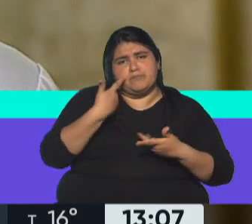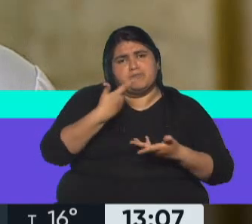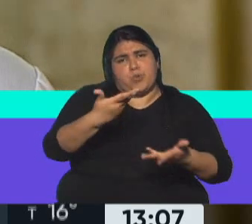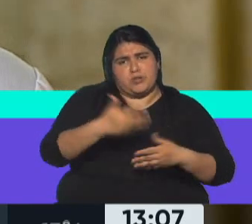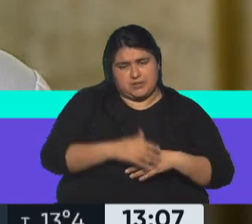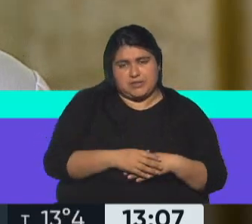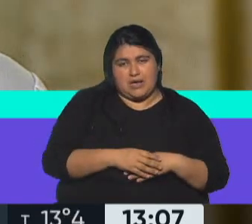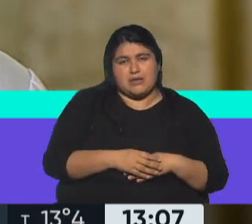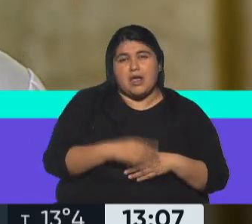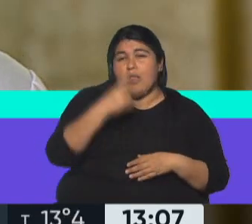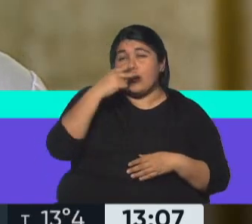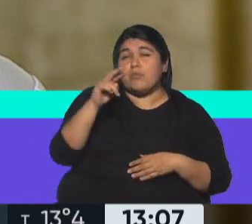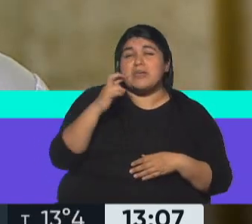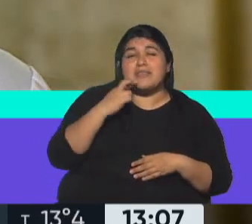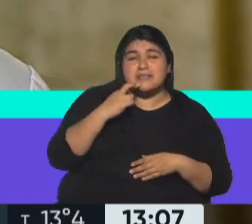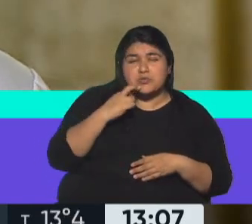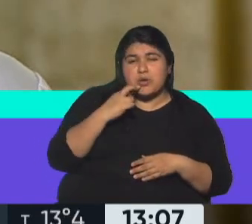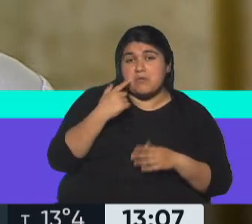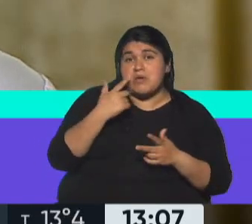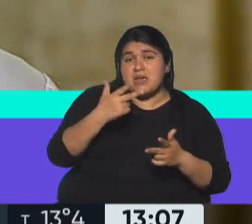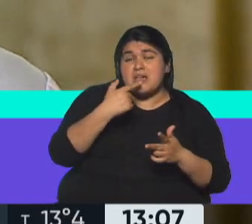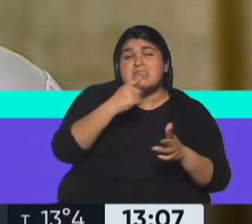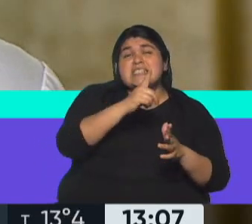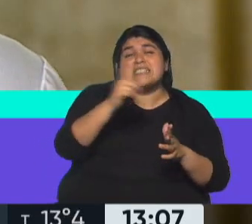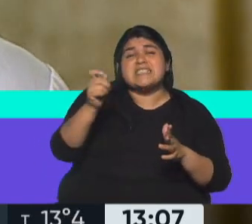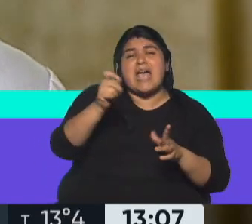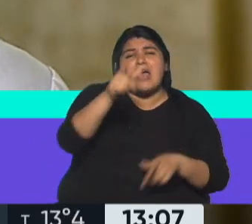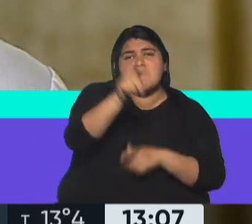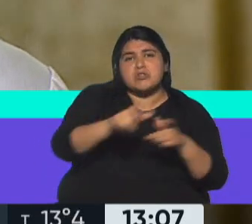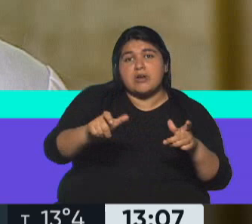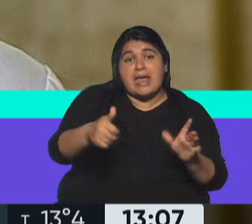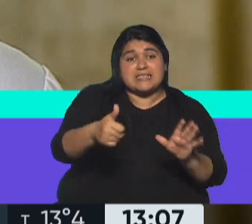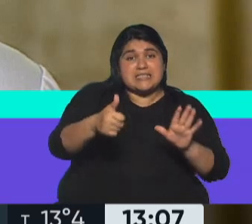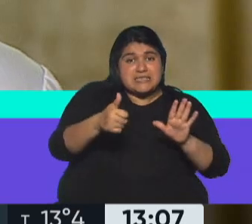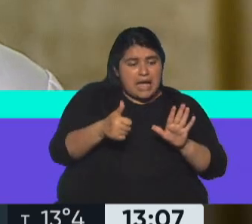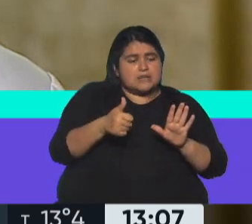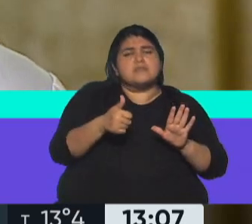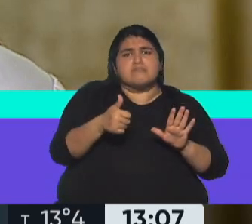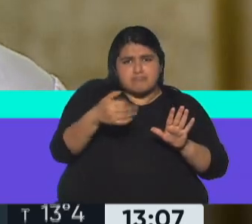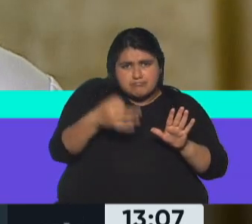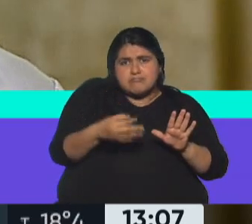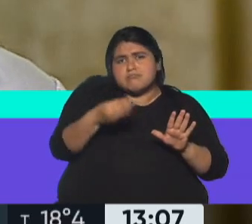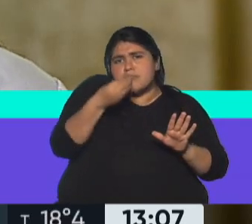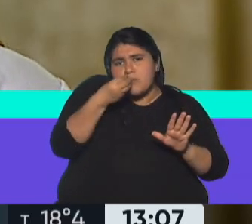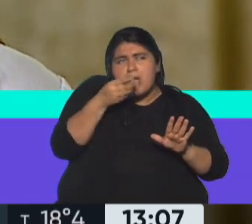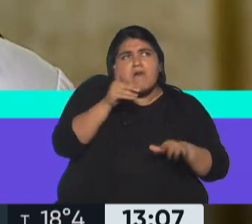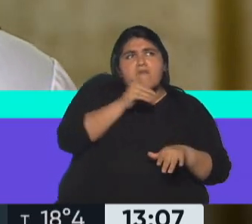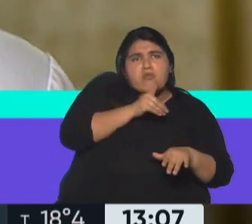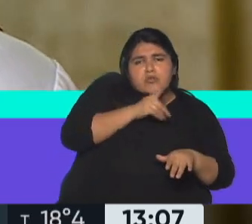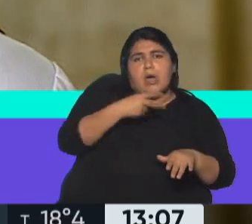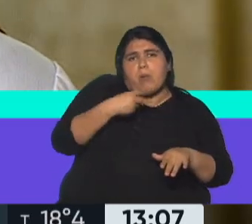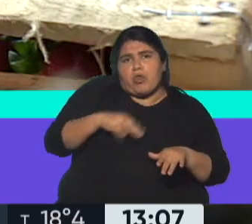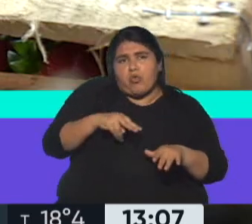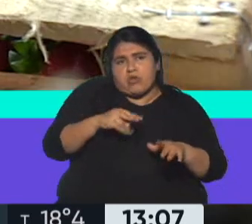que se publicó en 2019 y que dice que sólo 6 de cada 100 argentinos están consumiendo realmente las 5 porciones entre frutas y verduras